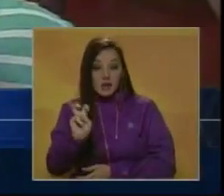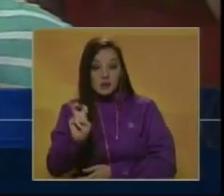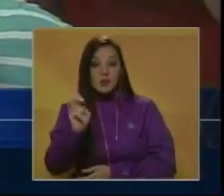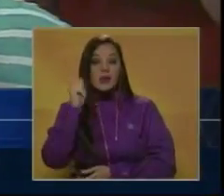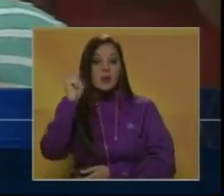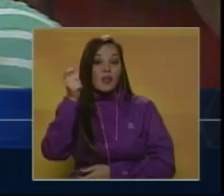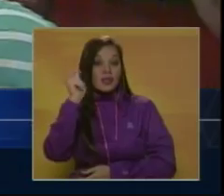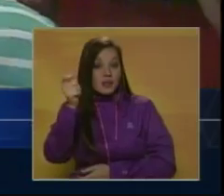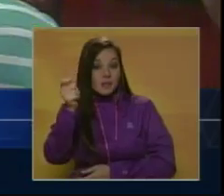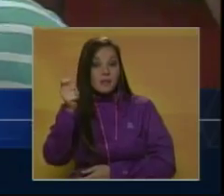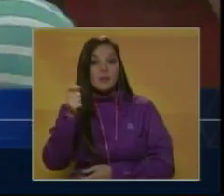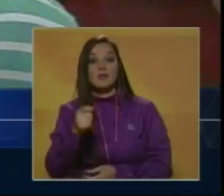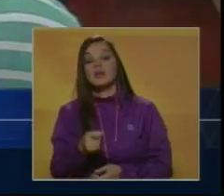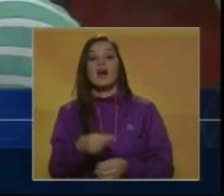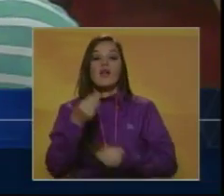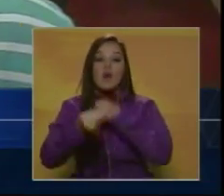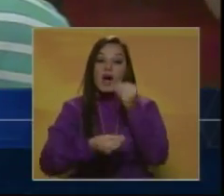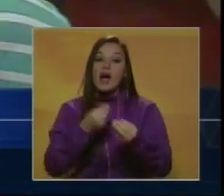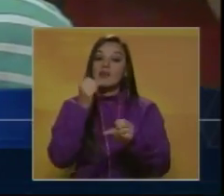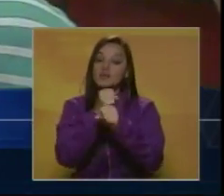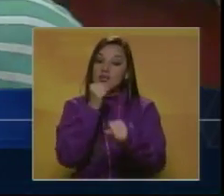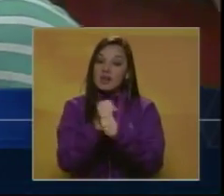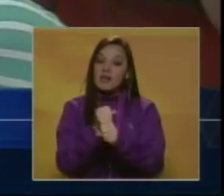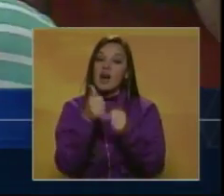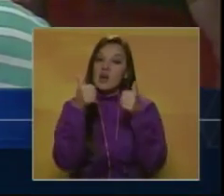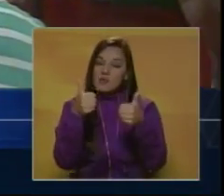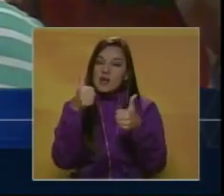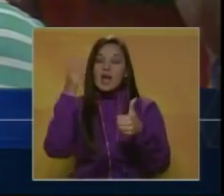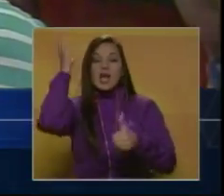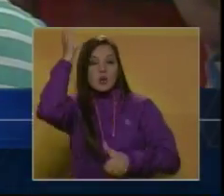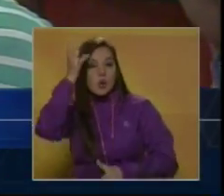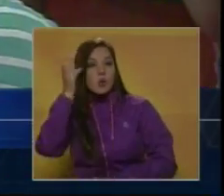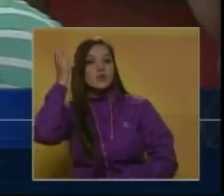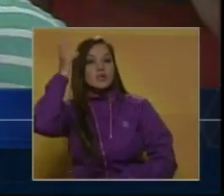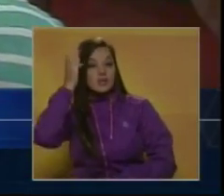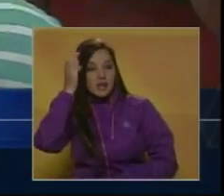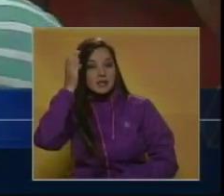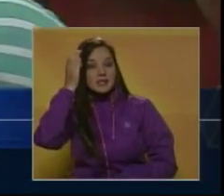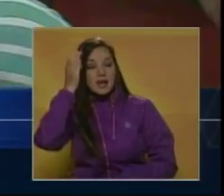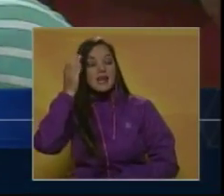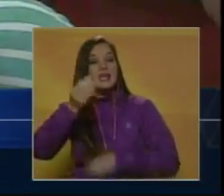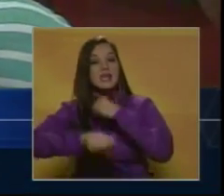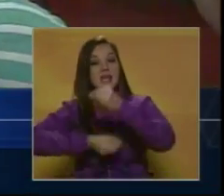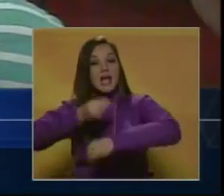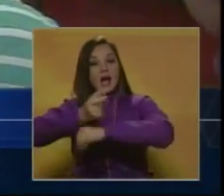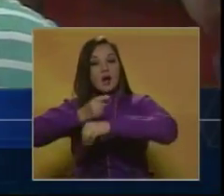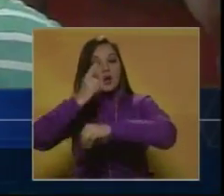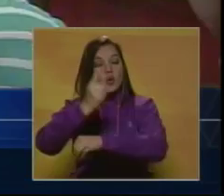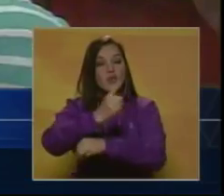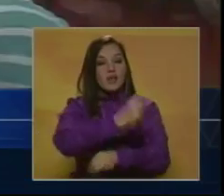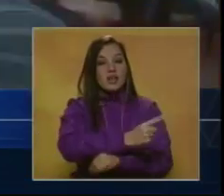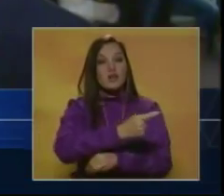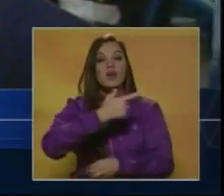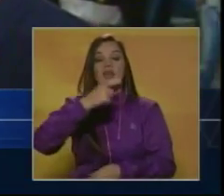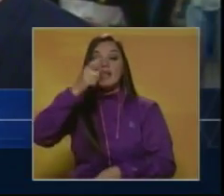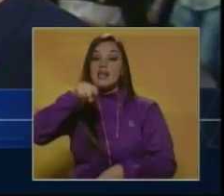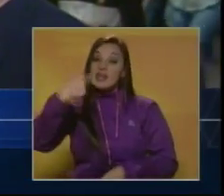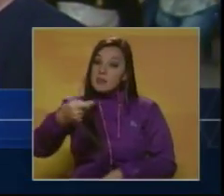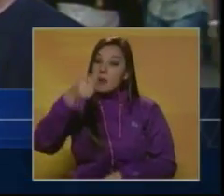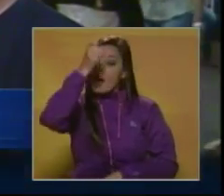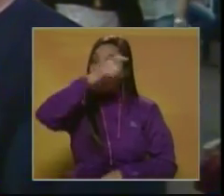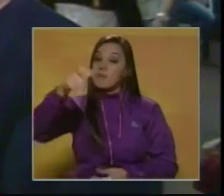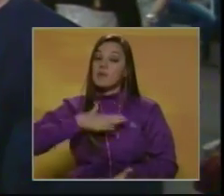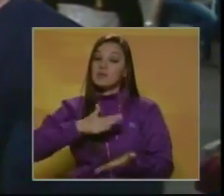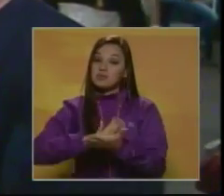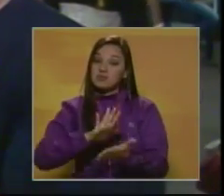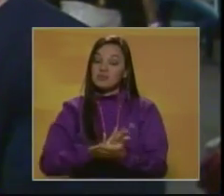que tomen conciencia, tomen bien conscientes y que sepan gobernar como es, para que el pueblo esté tranquilito. Que la gente tenga